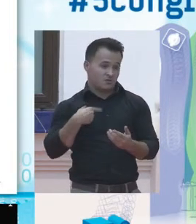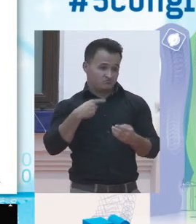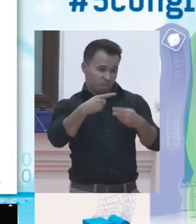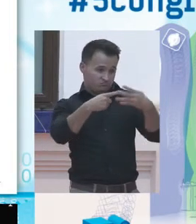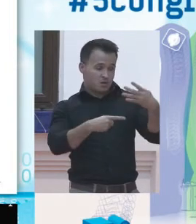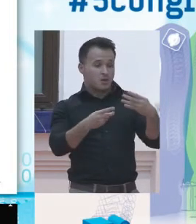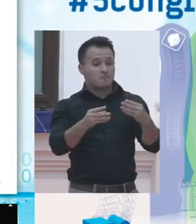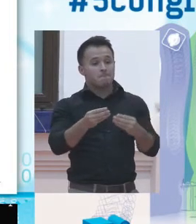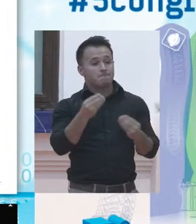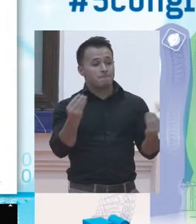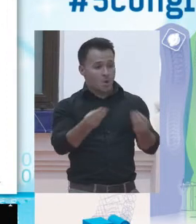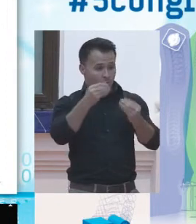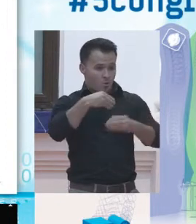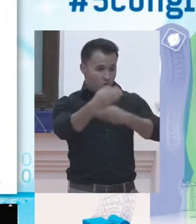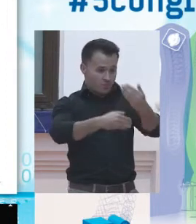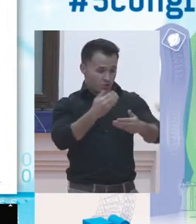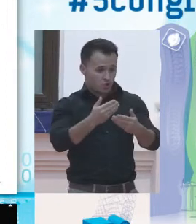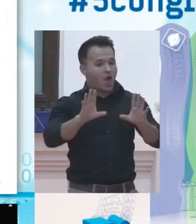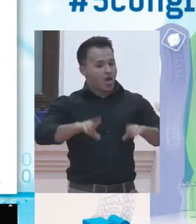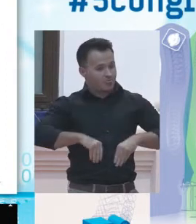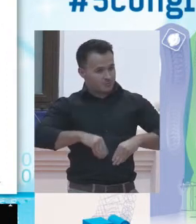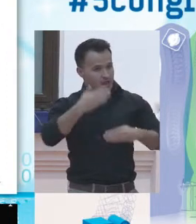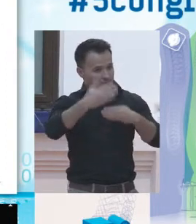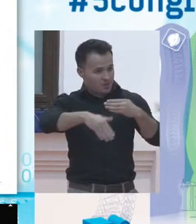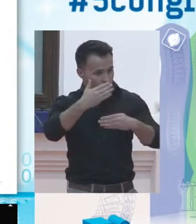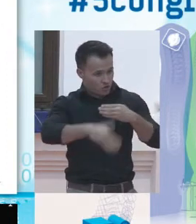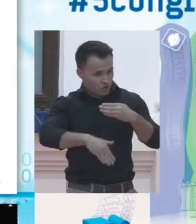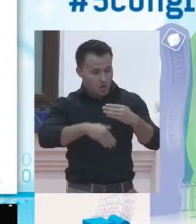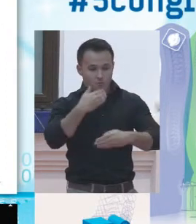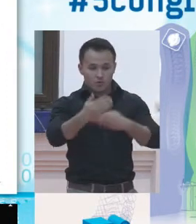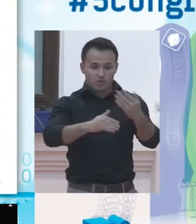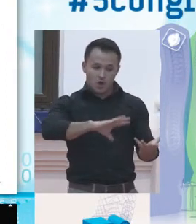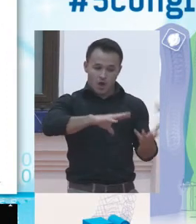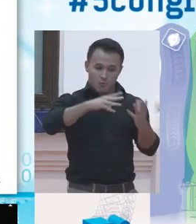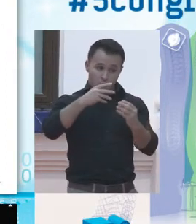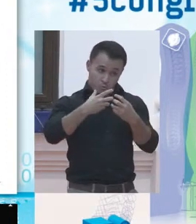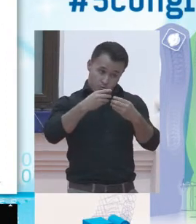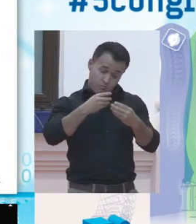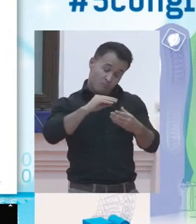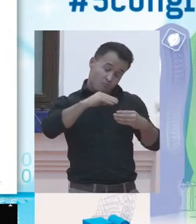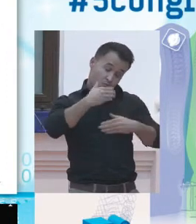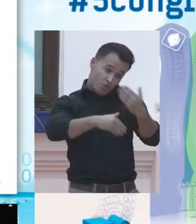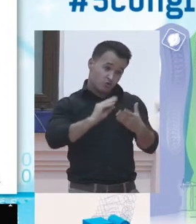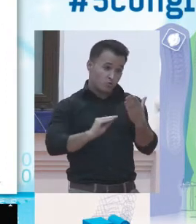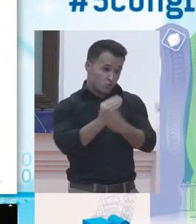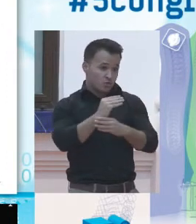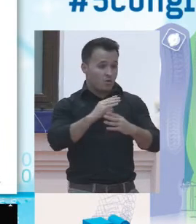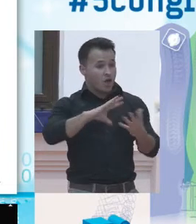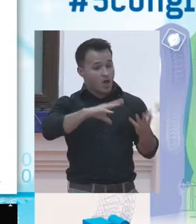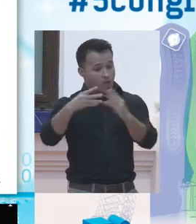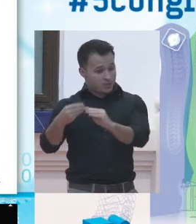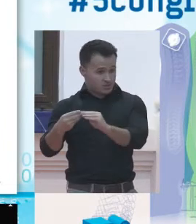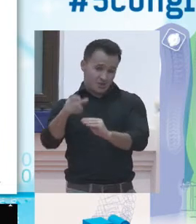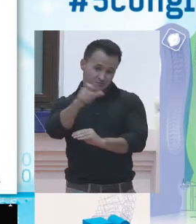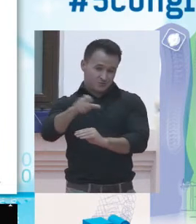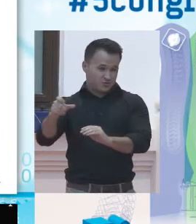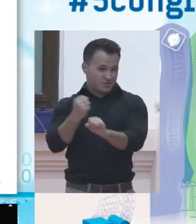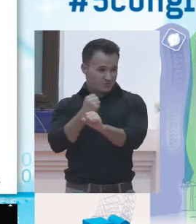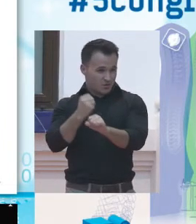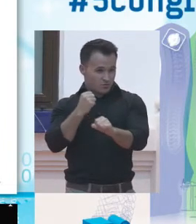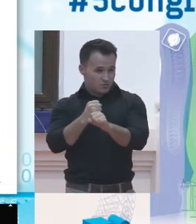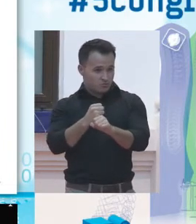procesos, aceptamos nuestras limitaciones, adaptamos nuestro proceso productivo a las circunstancias de nuestros trabajadores, somos